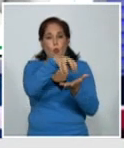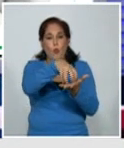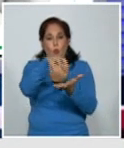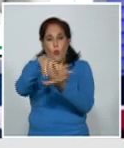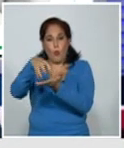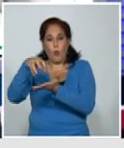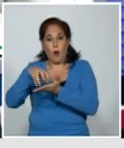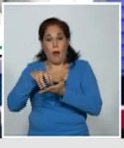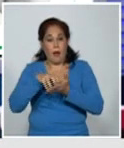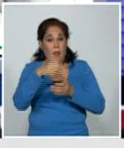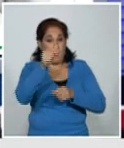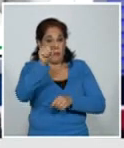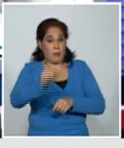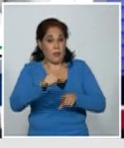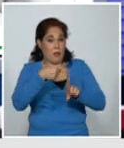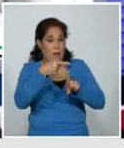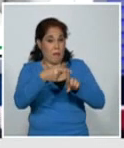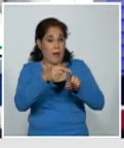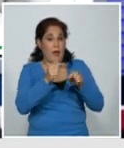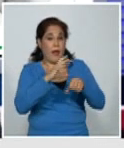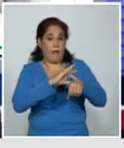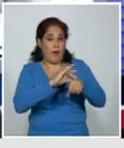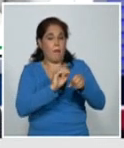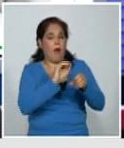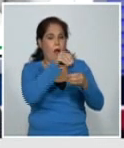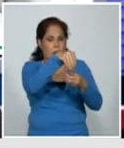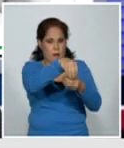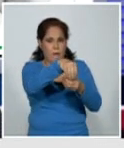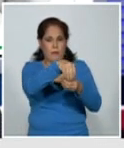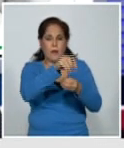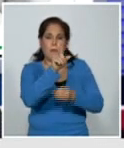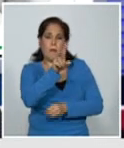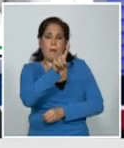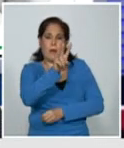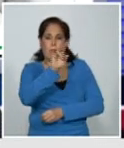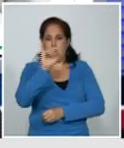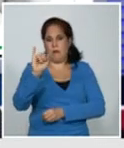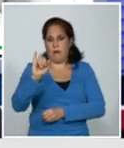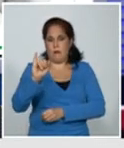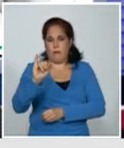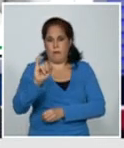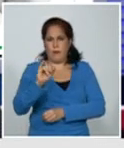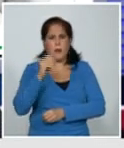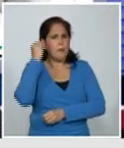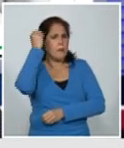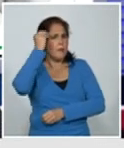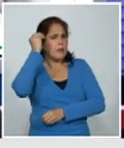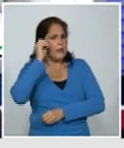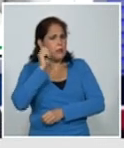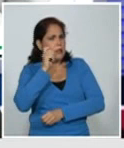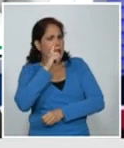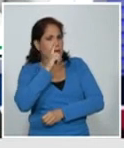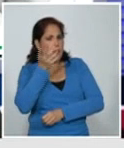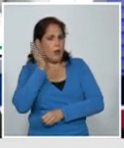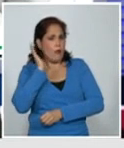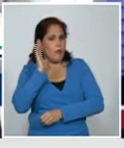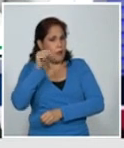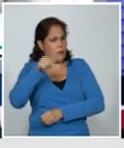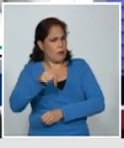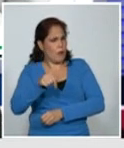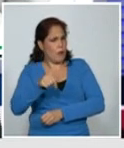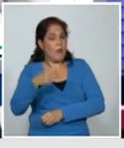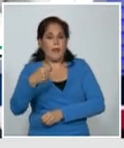activos en todo el país. Doctor, tendremos, antes de que concluya nuestra conferencia de prensa,